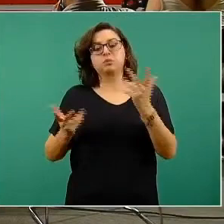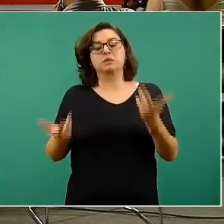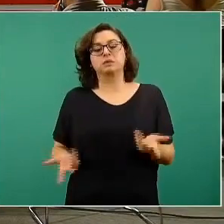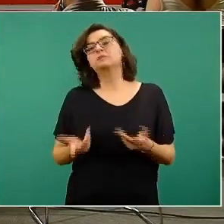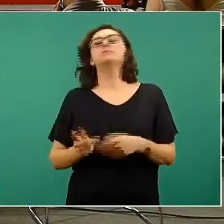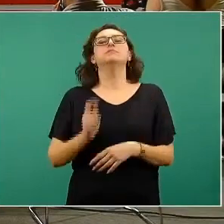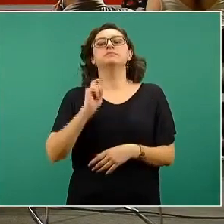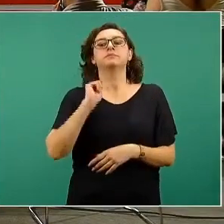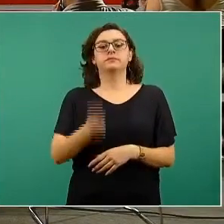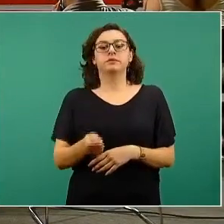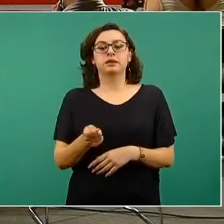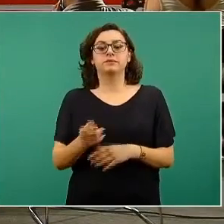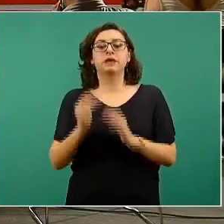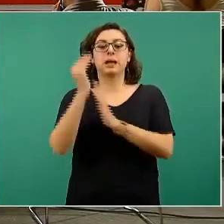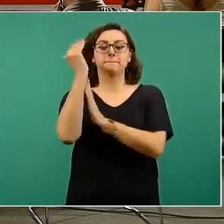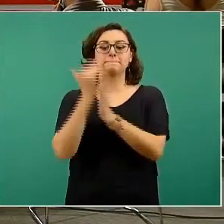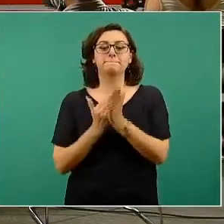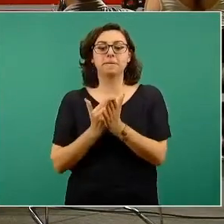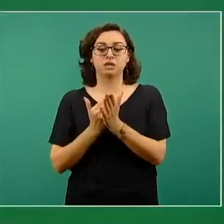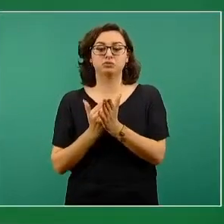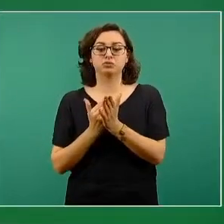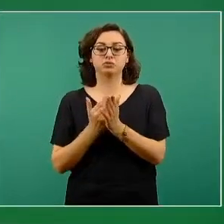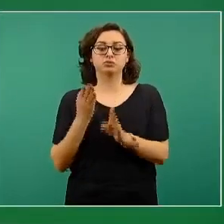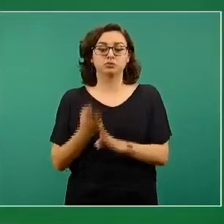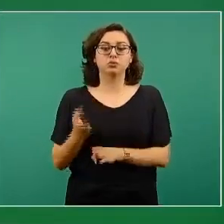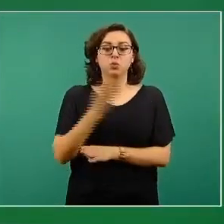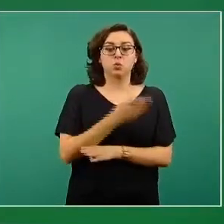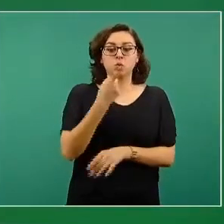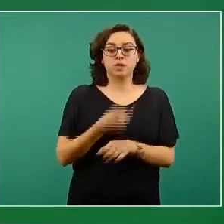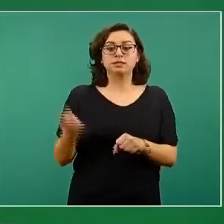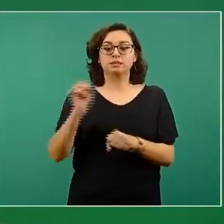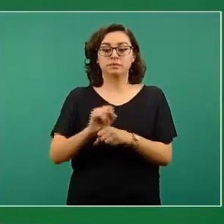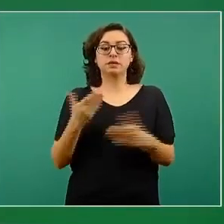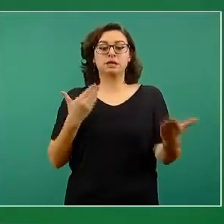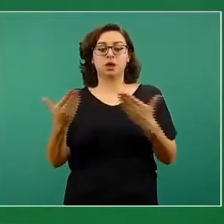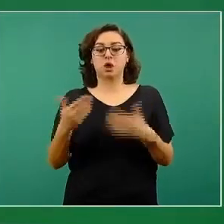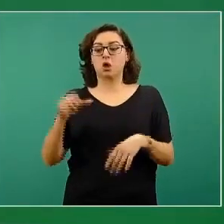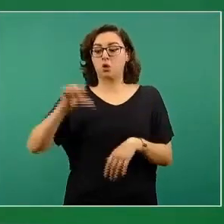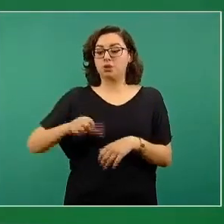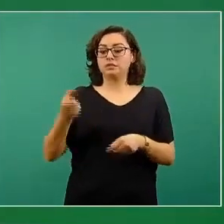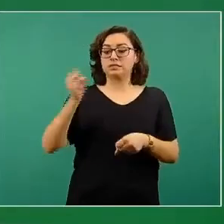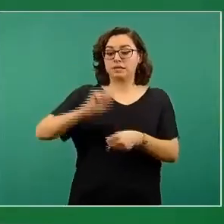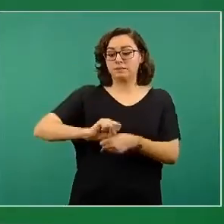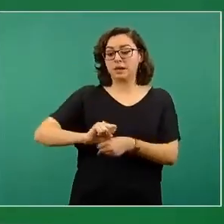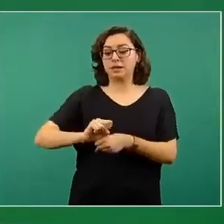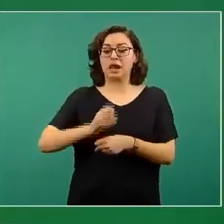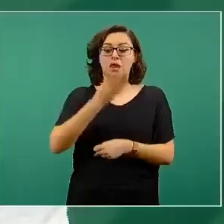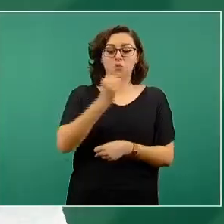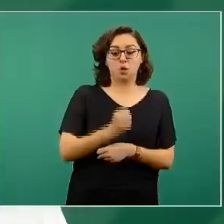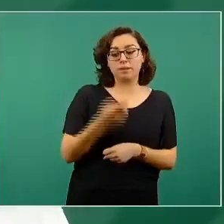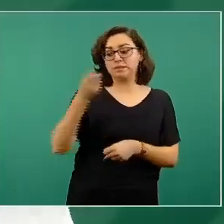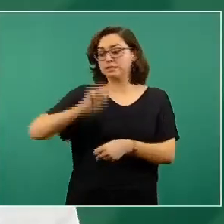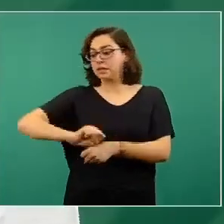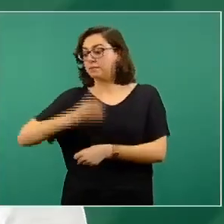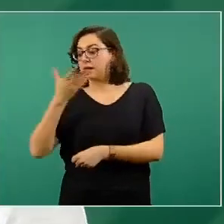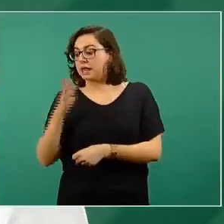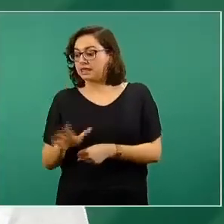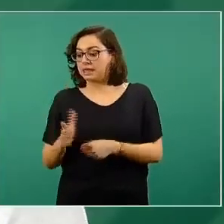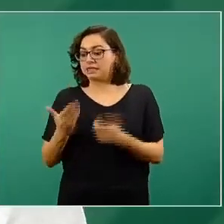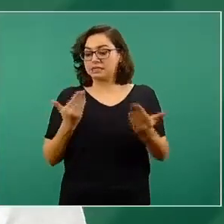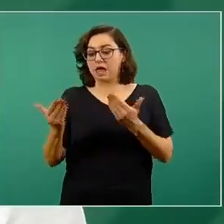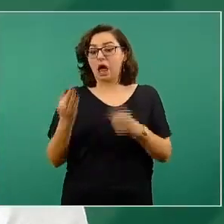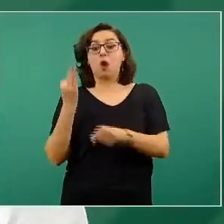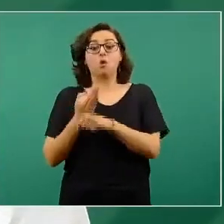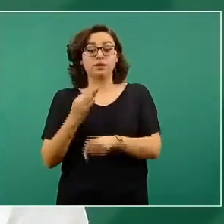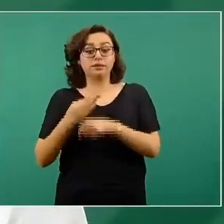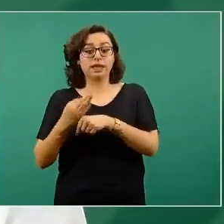Reducción quiere decir hay menos casos que la semana previa. Y hoy estamos comparando la semana 9 con la semana 10 porque estamos viviendo en la semana